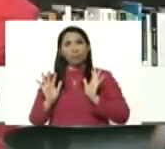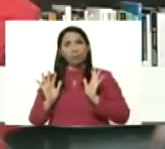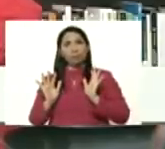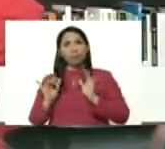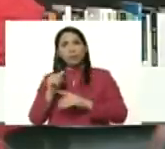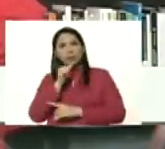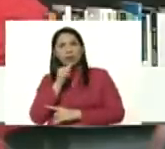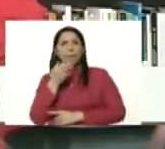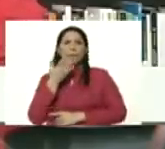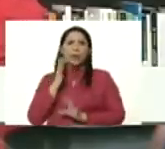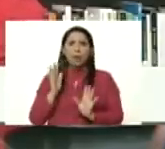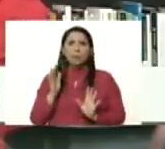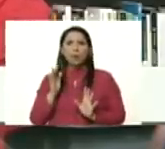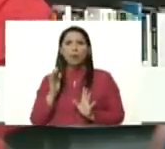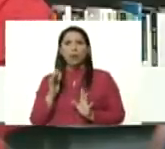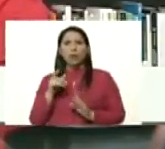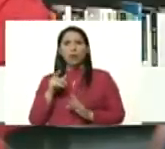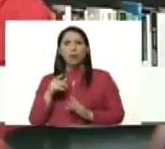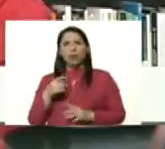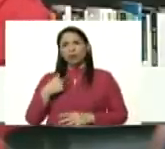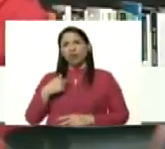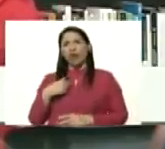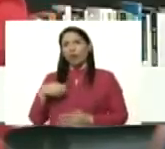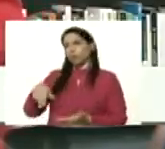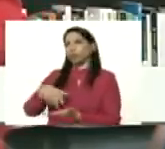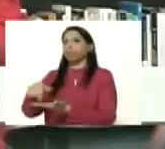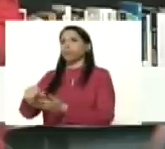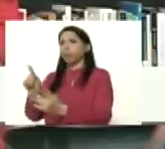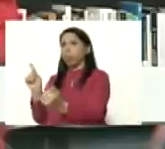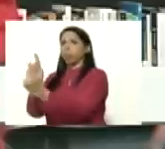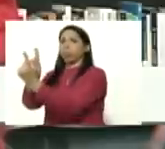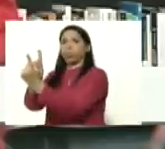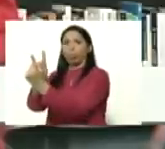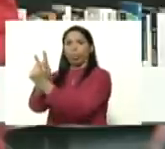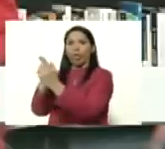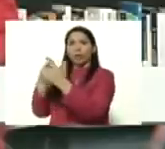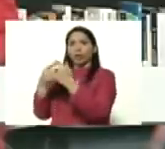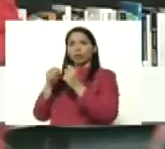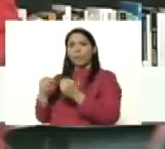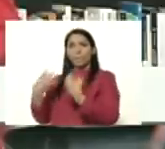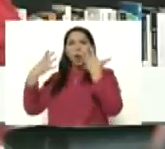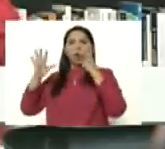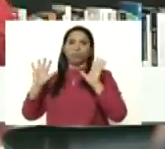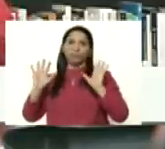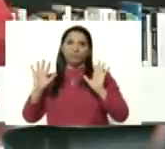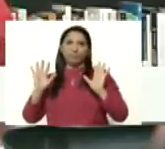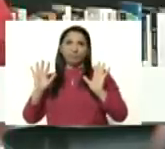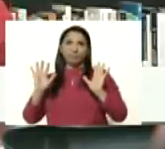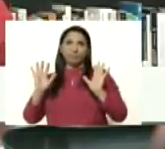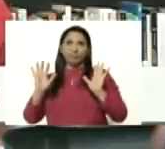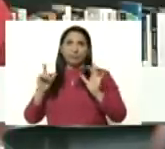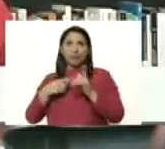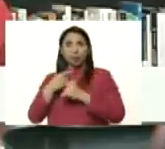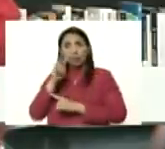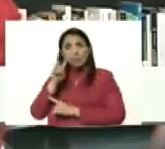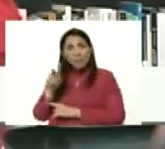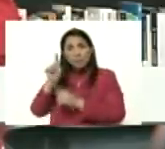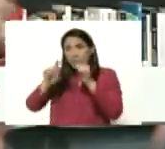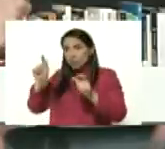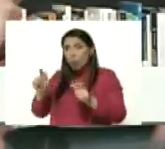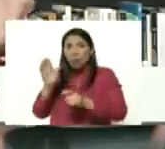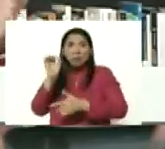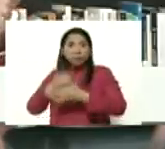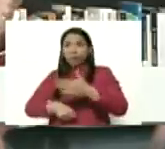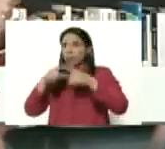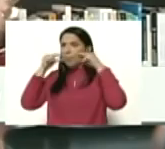que uno viene y saca de Safrico? ¡Pum! Y lo contagia. Pero vi una gente sin tapaboca. Dios